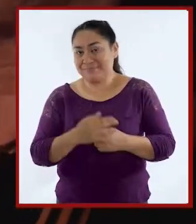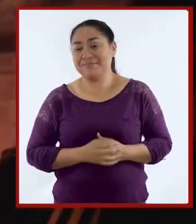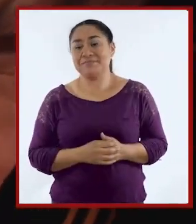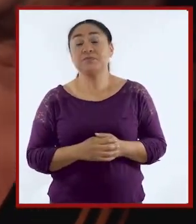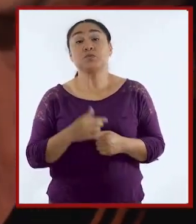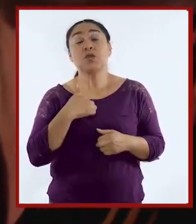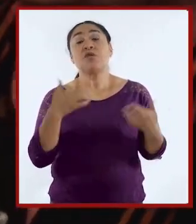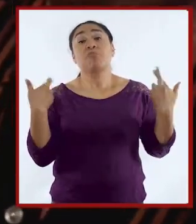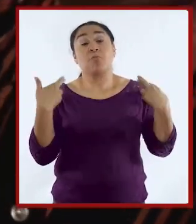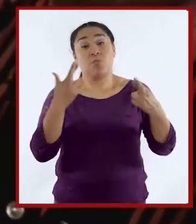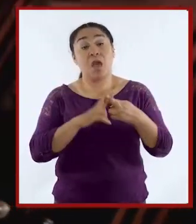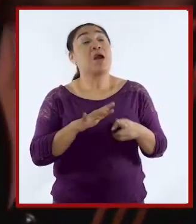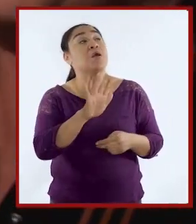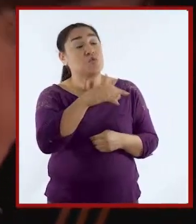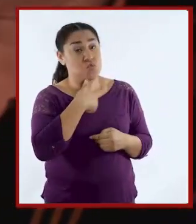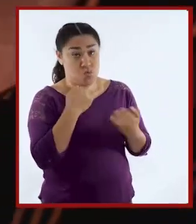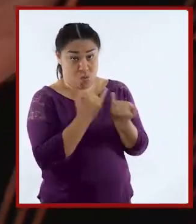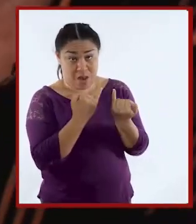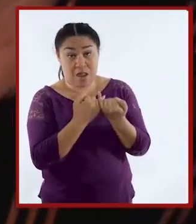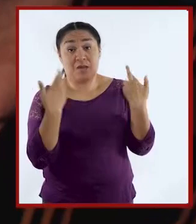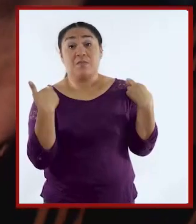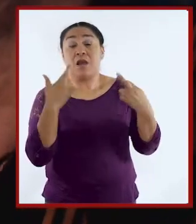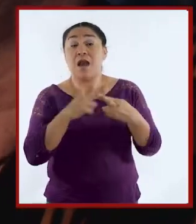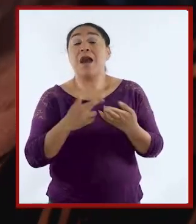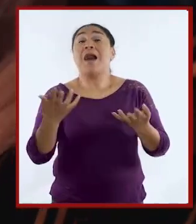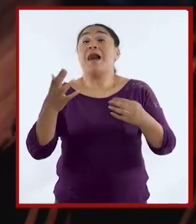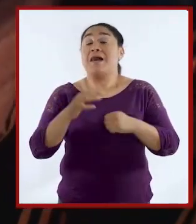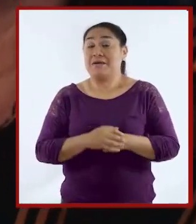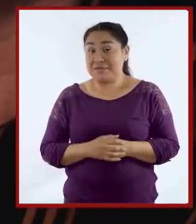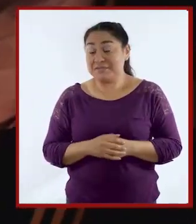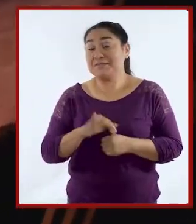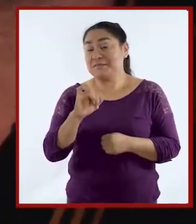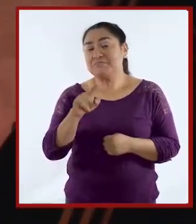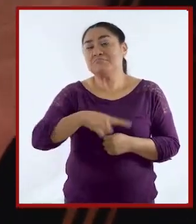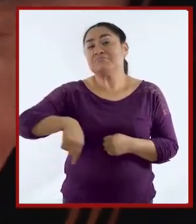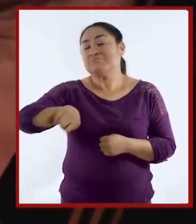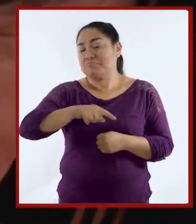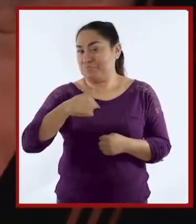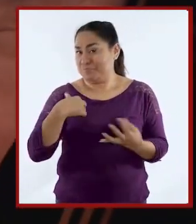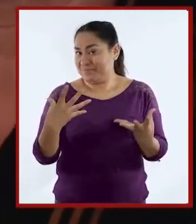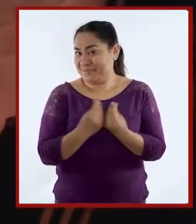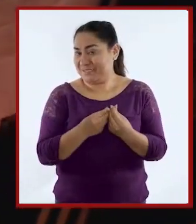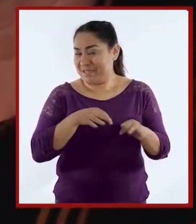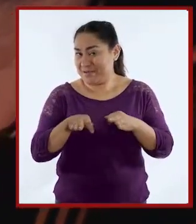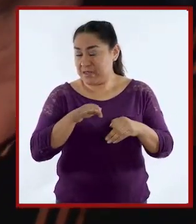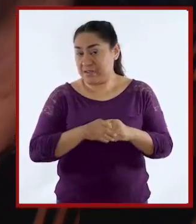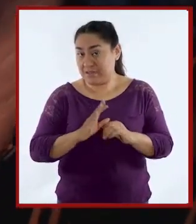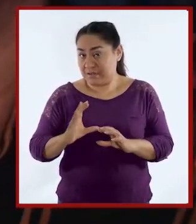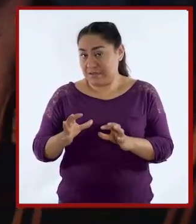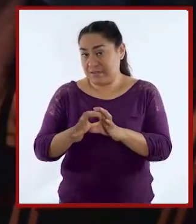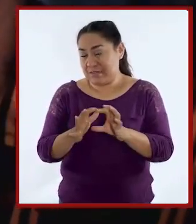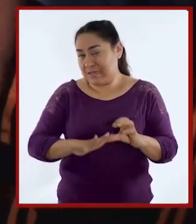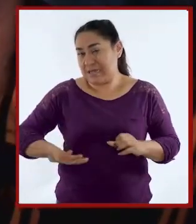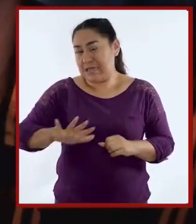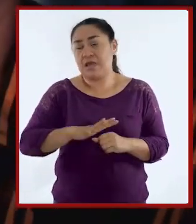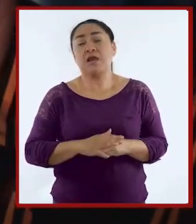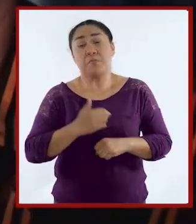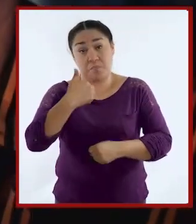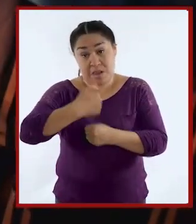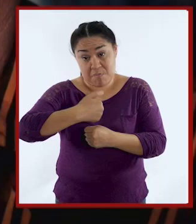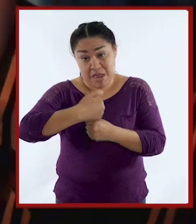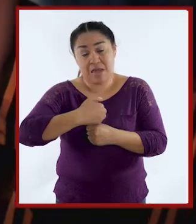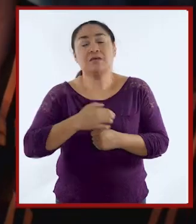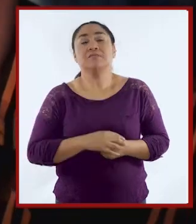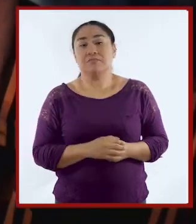A sus órdenes. Sí, yo soy profesor, oiga. Yo también soy profe. Ah, pues de nuevo. Y trabajo aquí en la comunidad de Los Llanos. Ah, en la comunidad de Los Llanos. Sí,